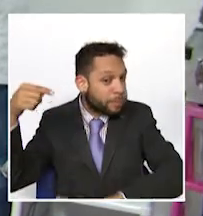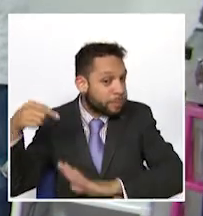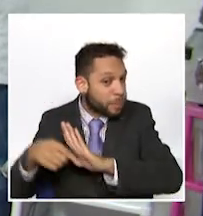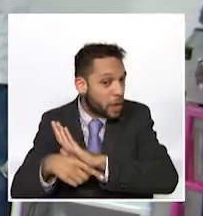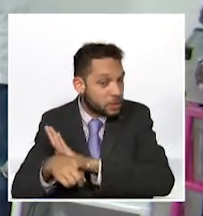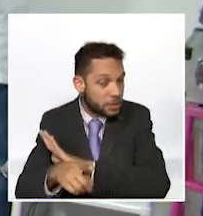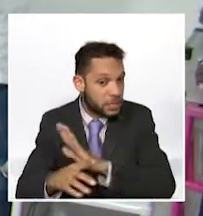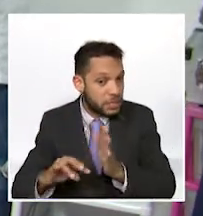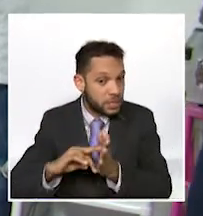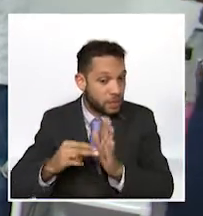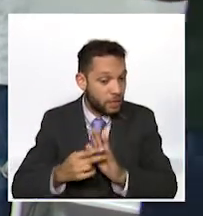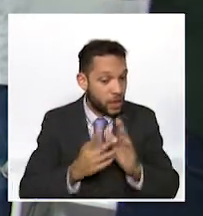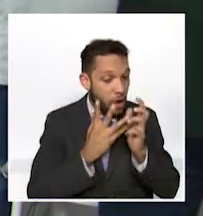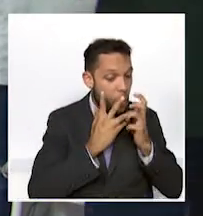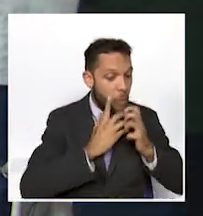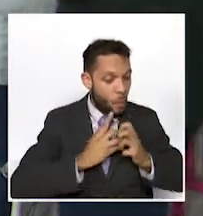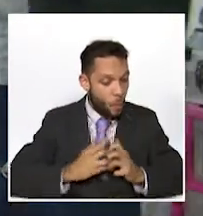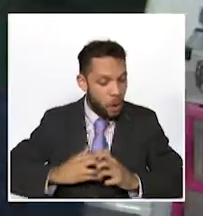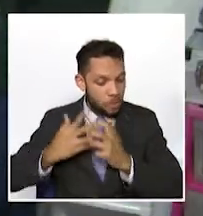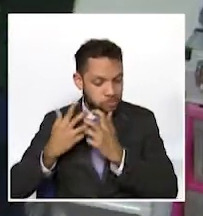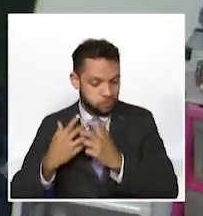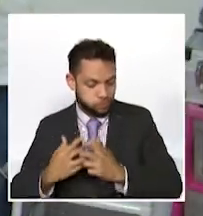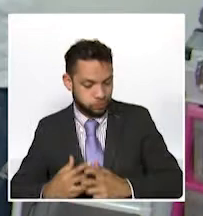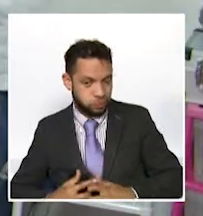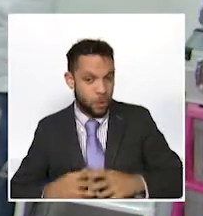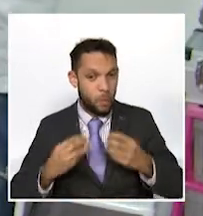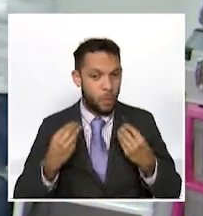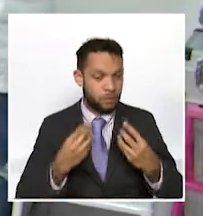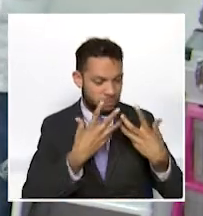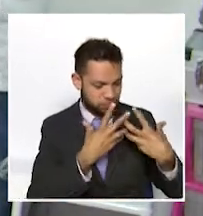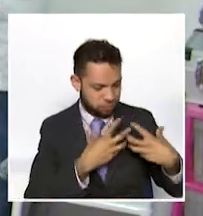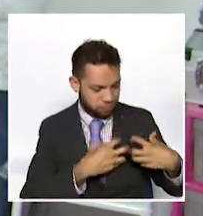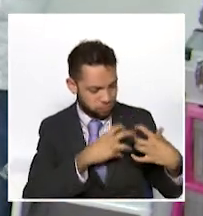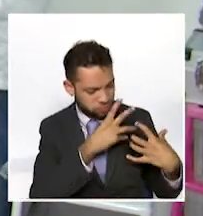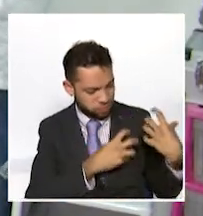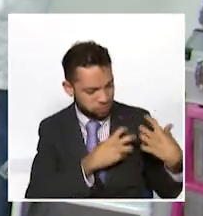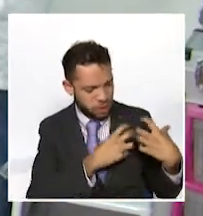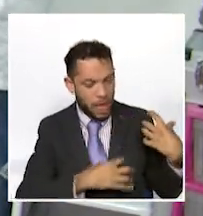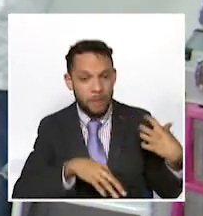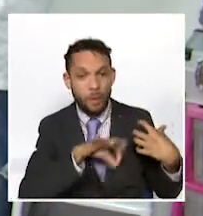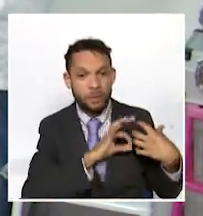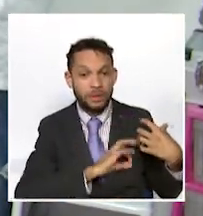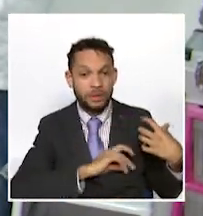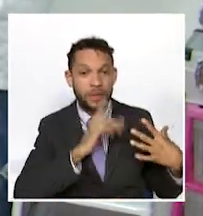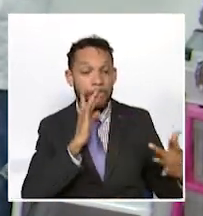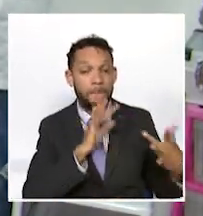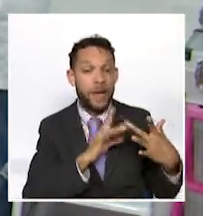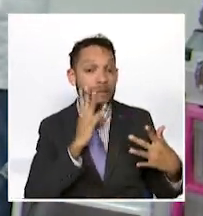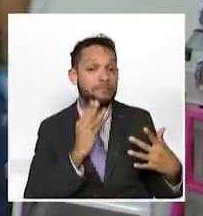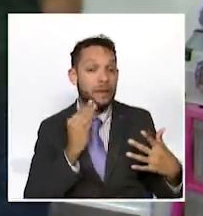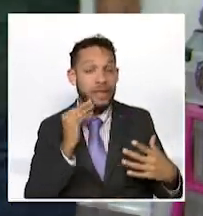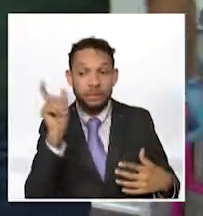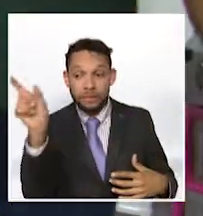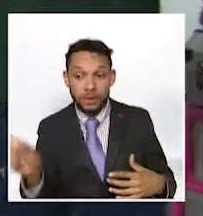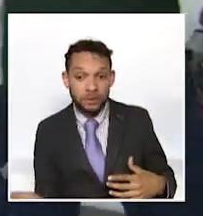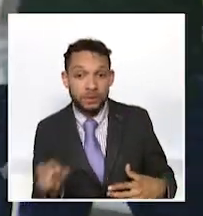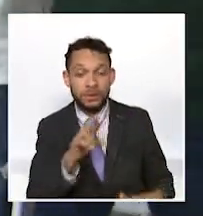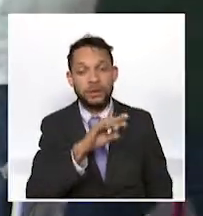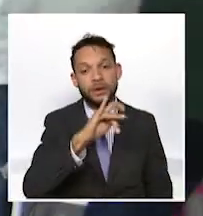sistema más. Entonces se habla de cadenas miofaciales. Yo ahora el experto en este tema es